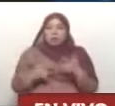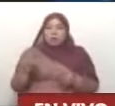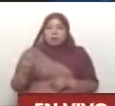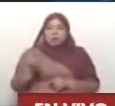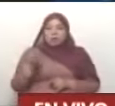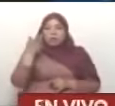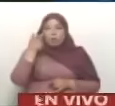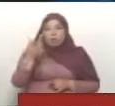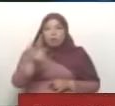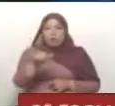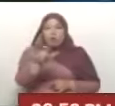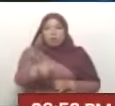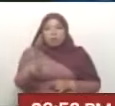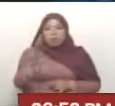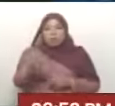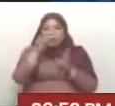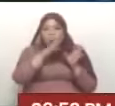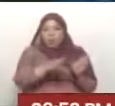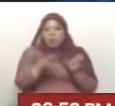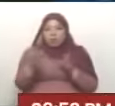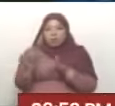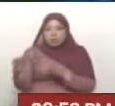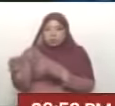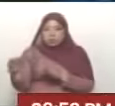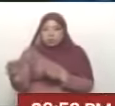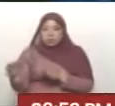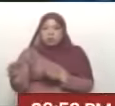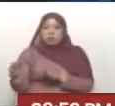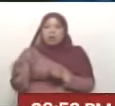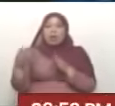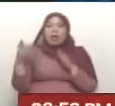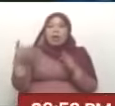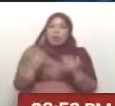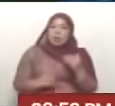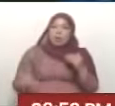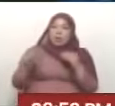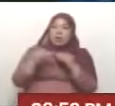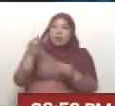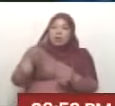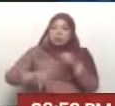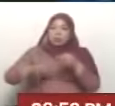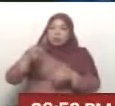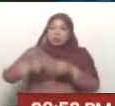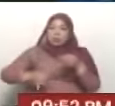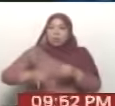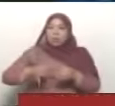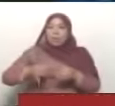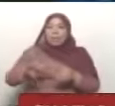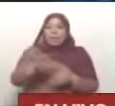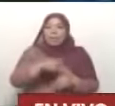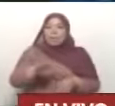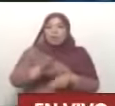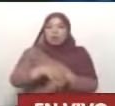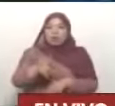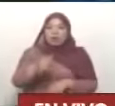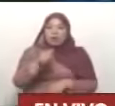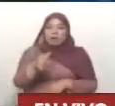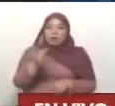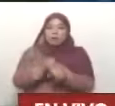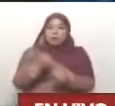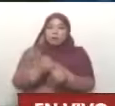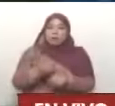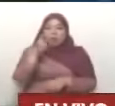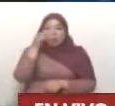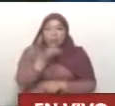primer vértice tenía que ser la organización, organización para la igualdad y la justicia. ¿Y por qué la organización? Porque esto se hace